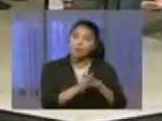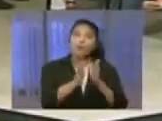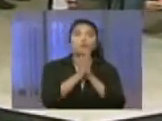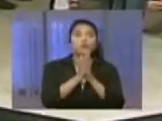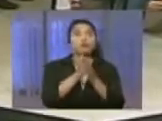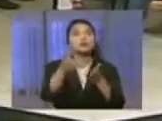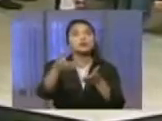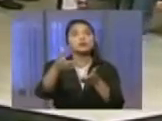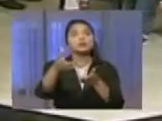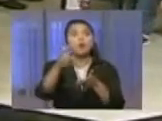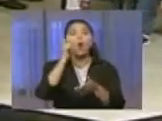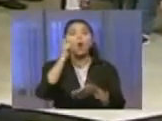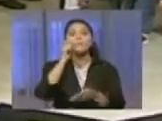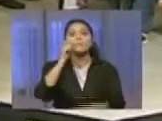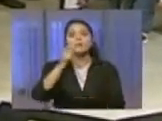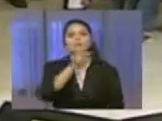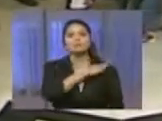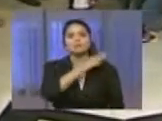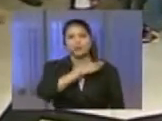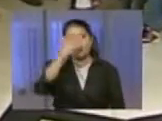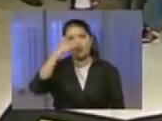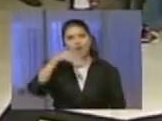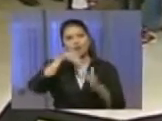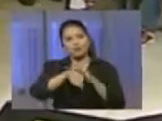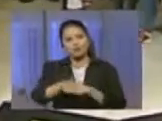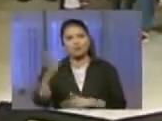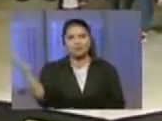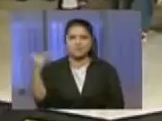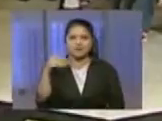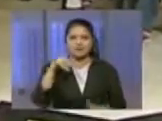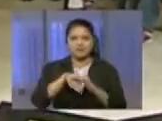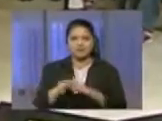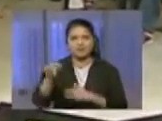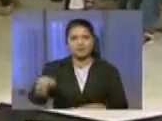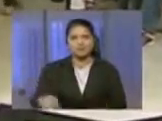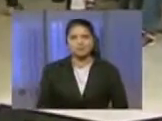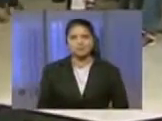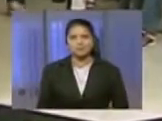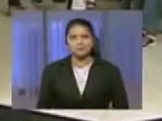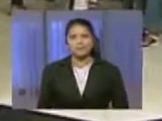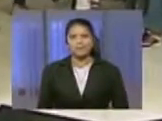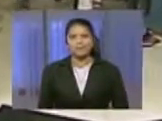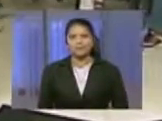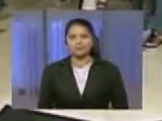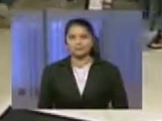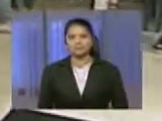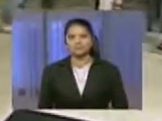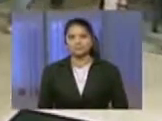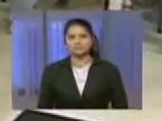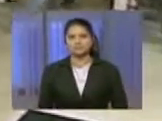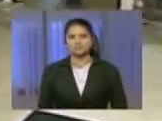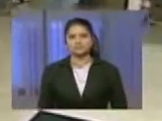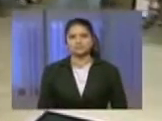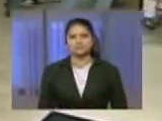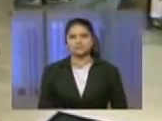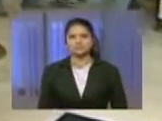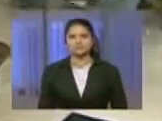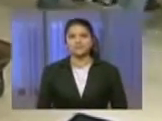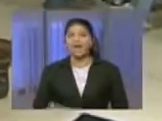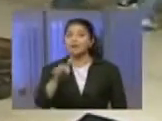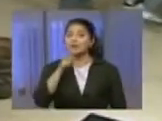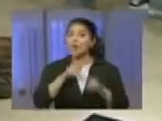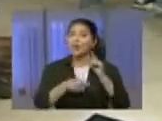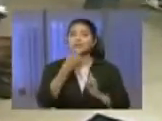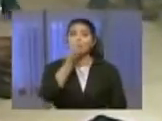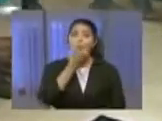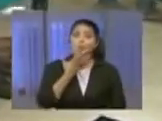capitán Escalona preséntese capitán Escalona bueno Tenemos aquí cosas bonitas